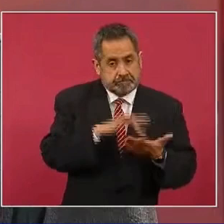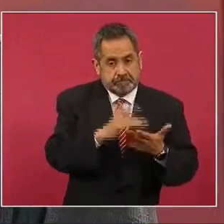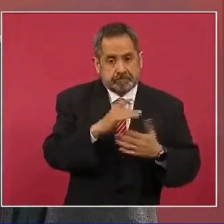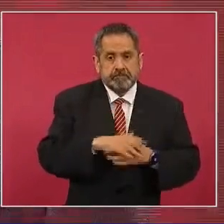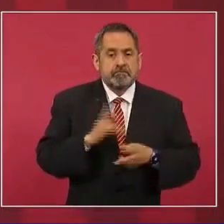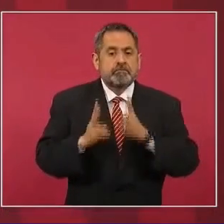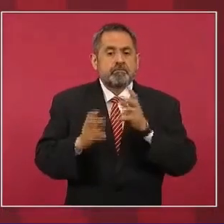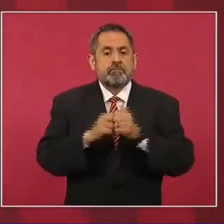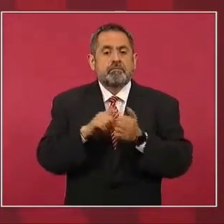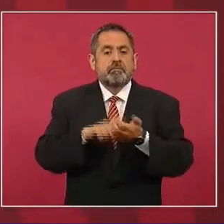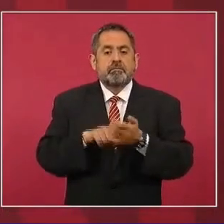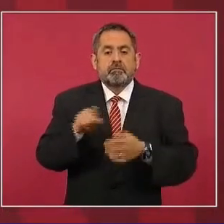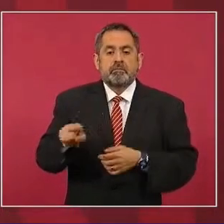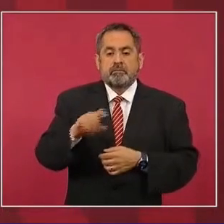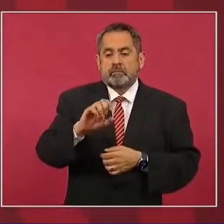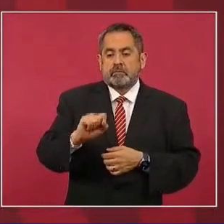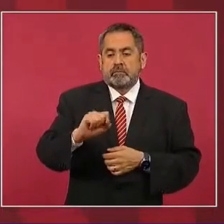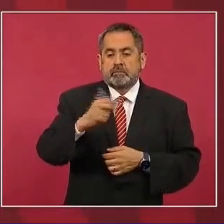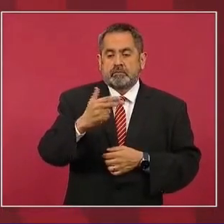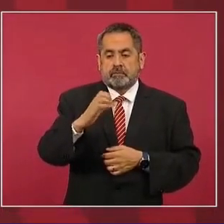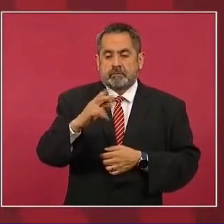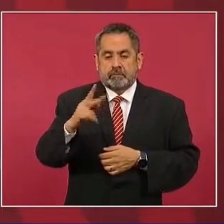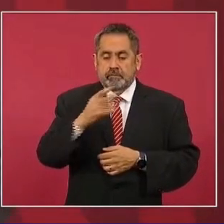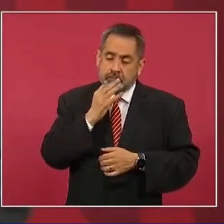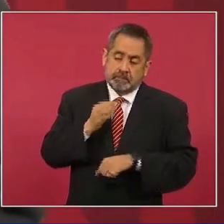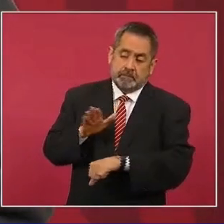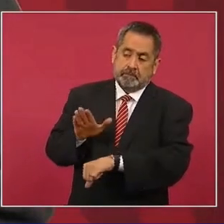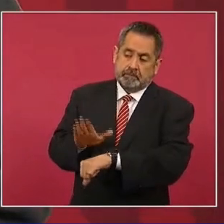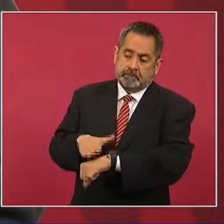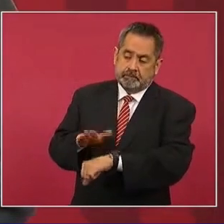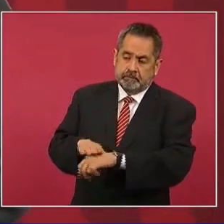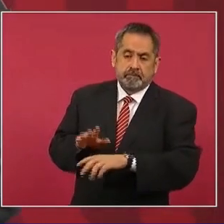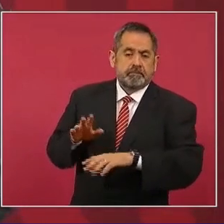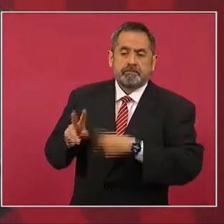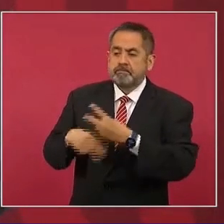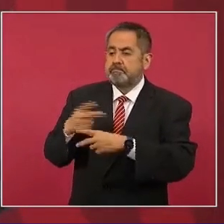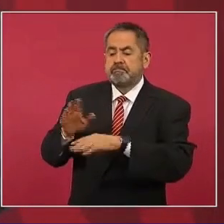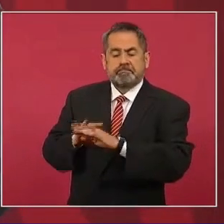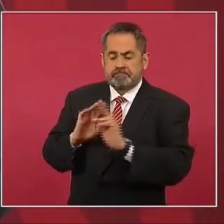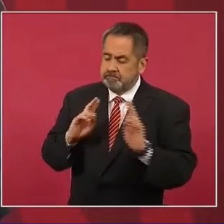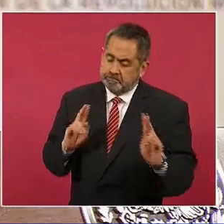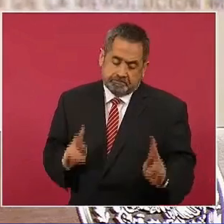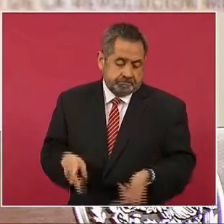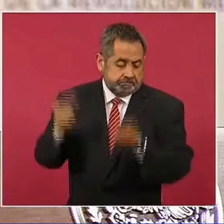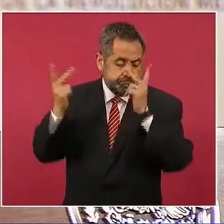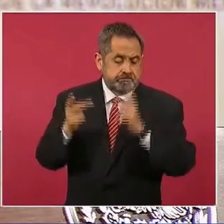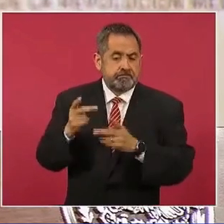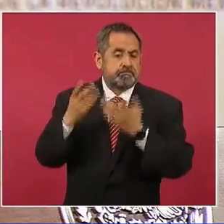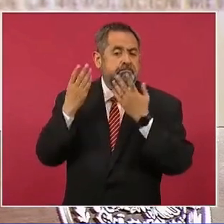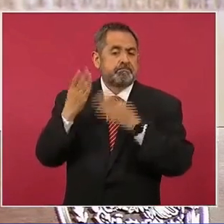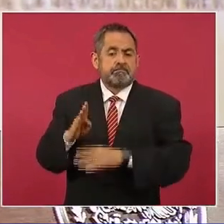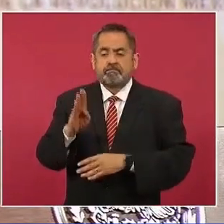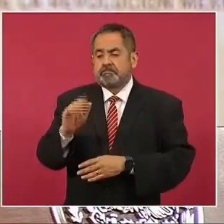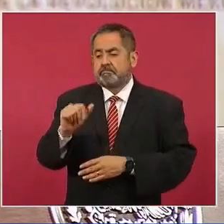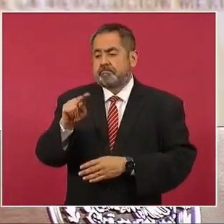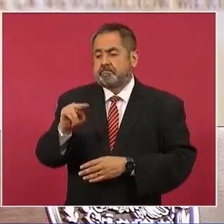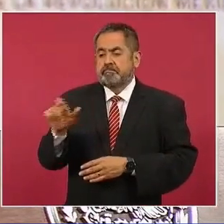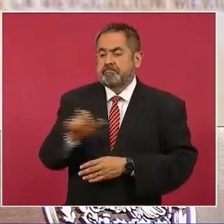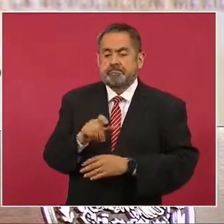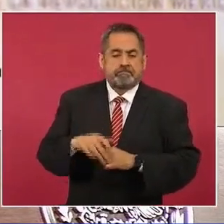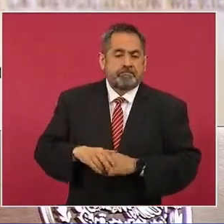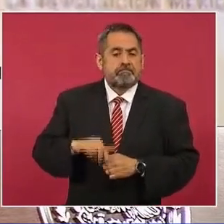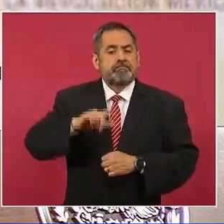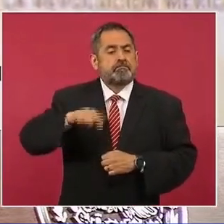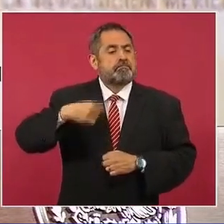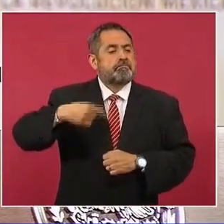Hablaron con el secretario de Hacienda para notificarle que iban a vender el banco. Ya unos días